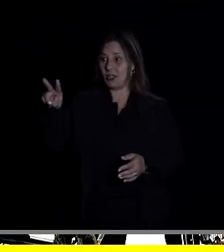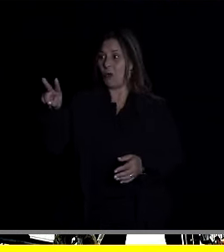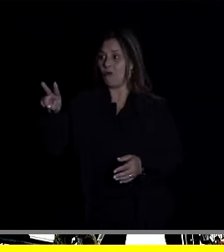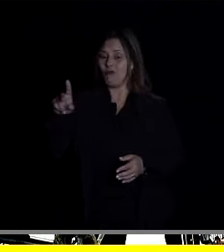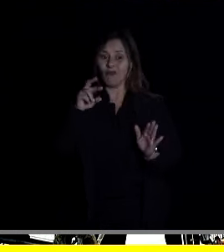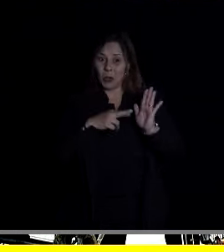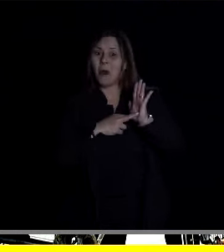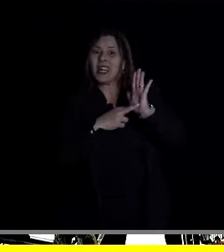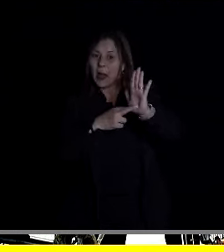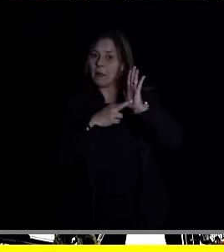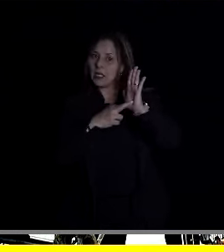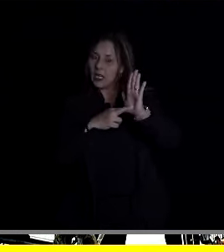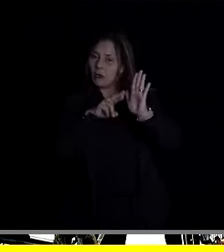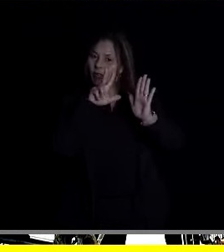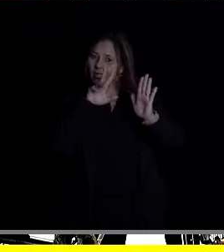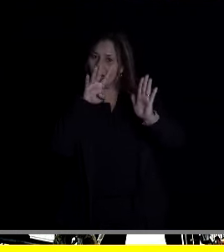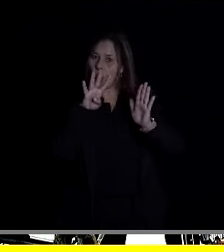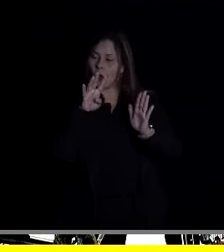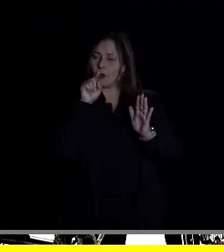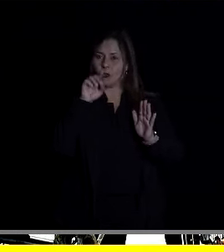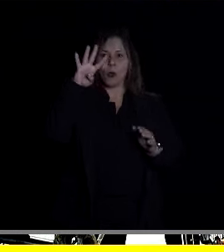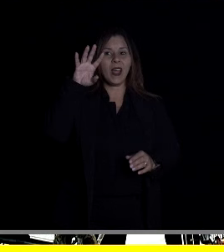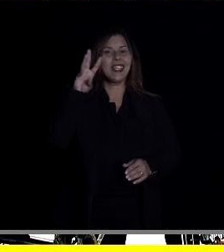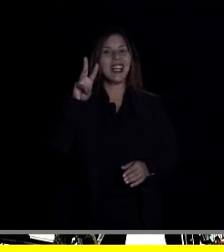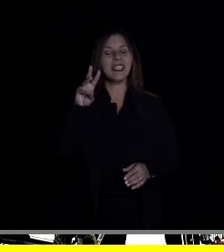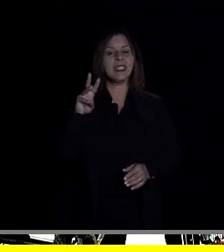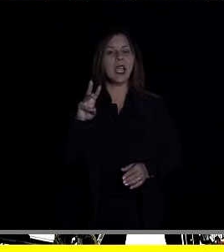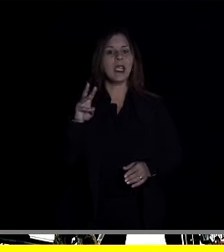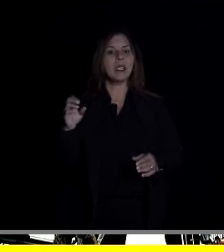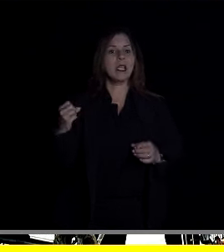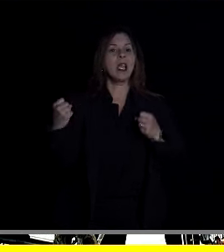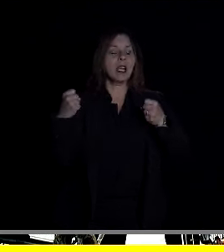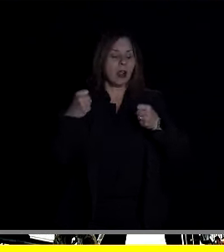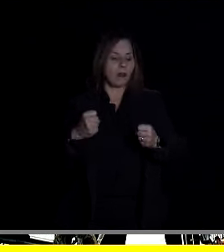Esto representa un 34.46% para nuestra fuerza policial.